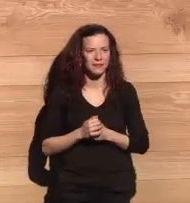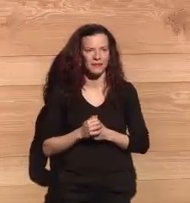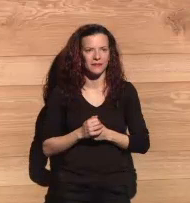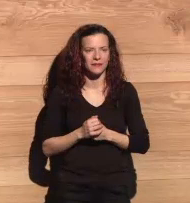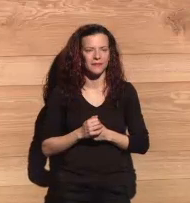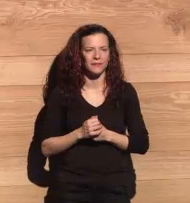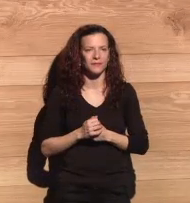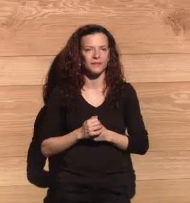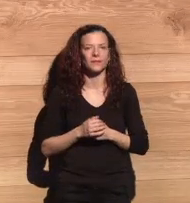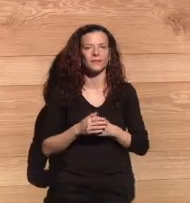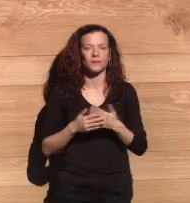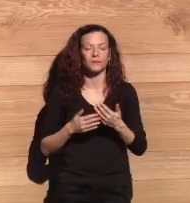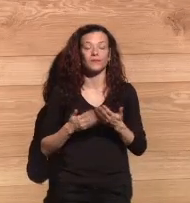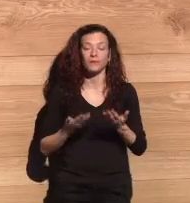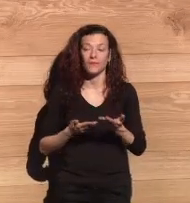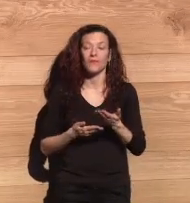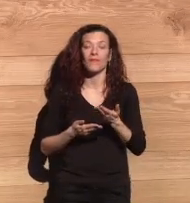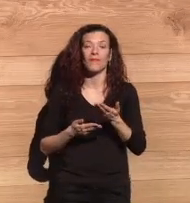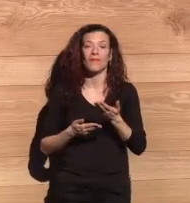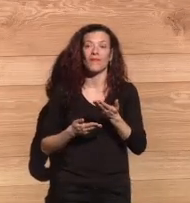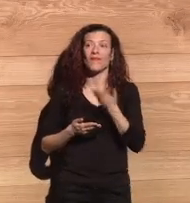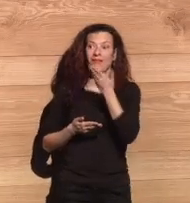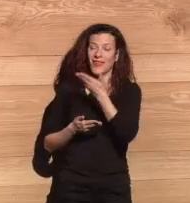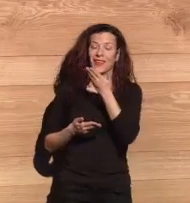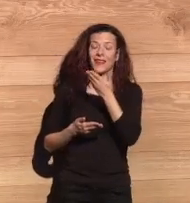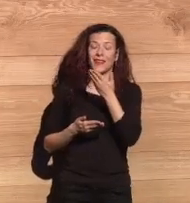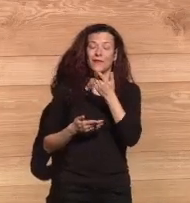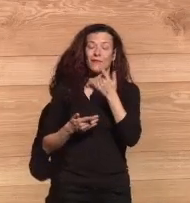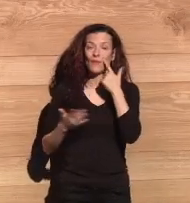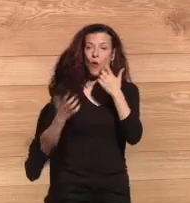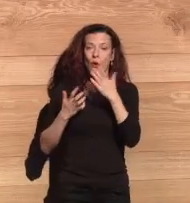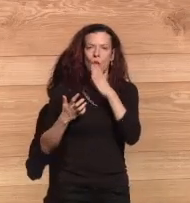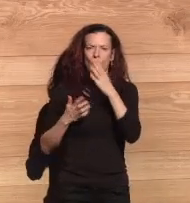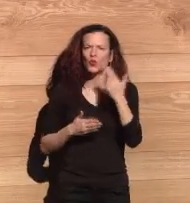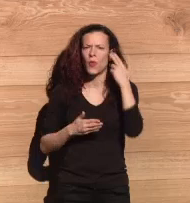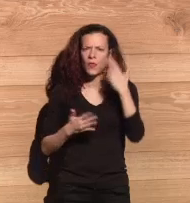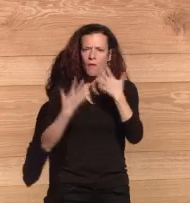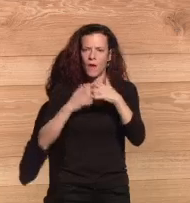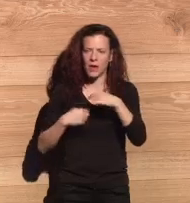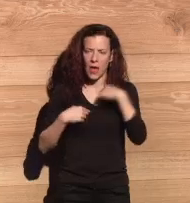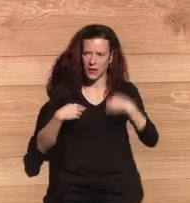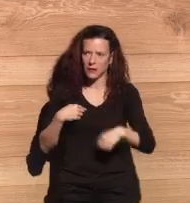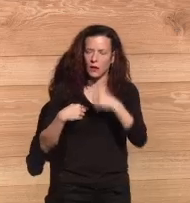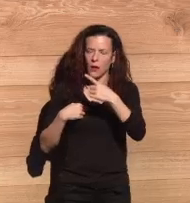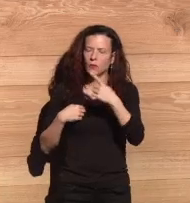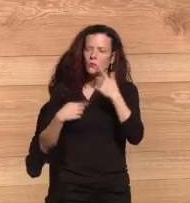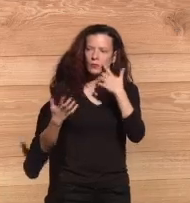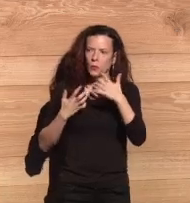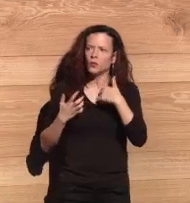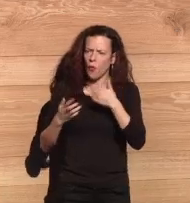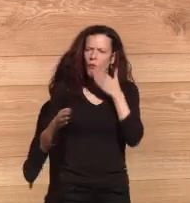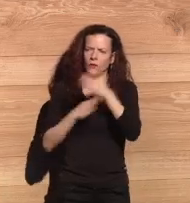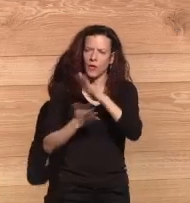A ella le llamó la atención esta historia del aumento de suicidios en las fábricas de China. Te fuiste a por ella, a